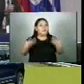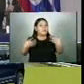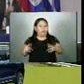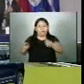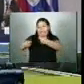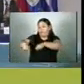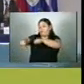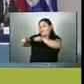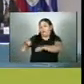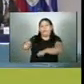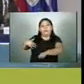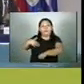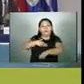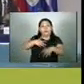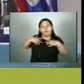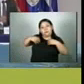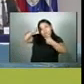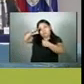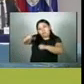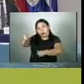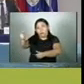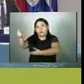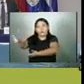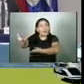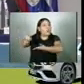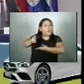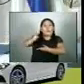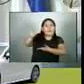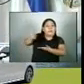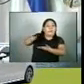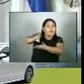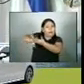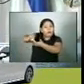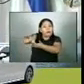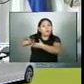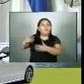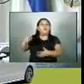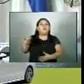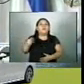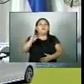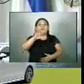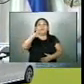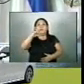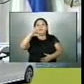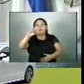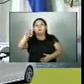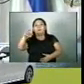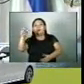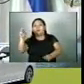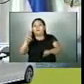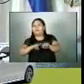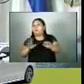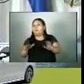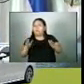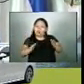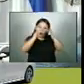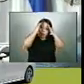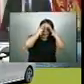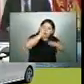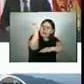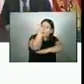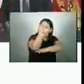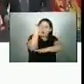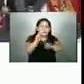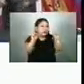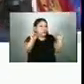Ministerio de Salud un convenio de cooperación financiera no reembolsable por 500 mil dólares. Esto como parte del programa de emergencia de apoyo